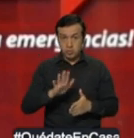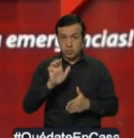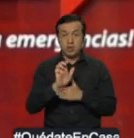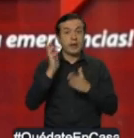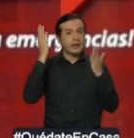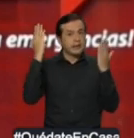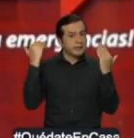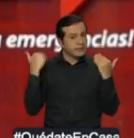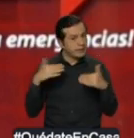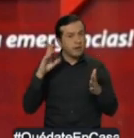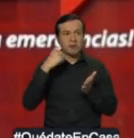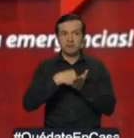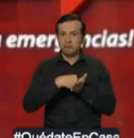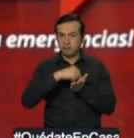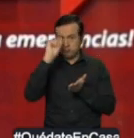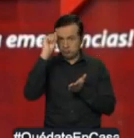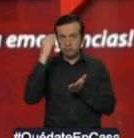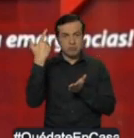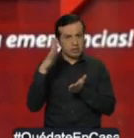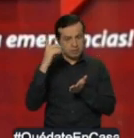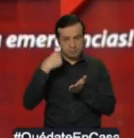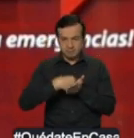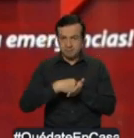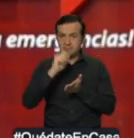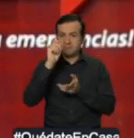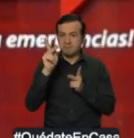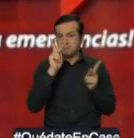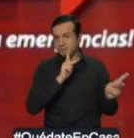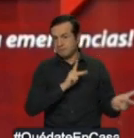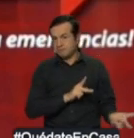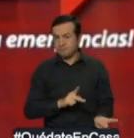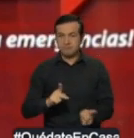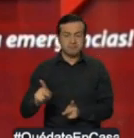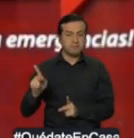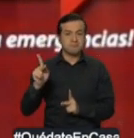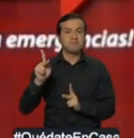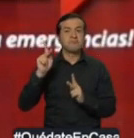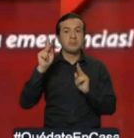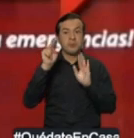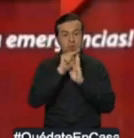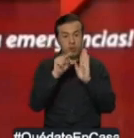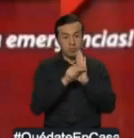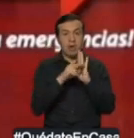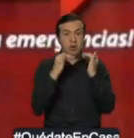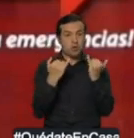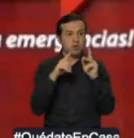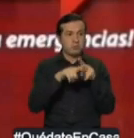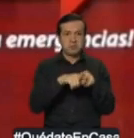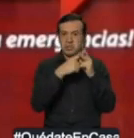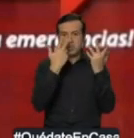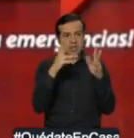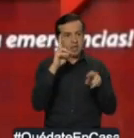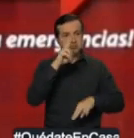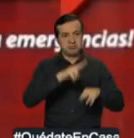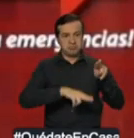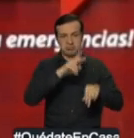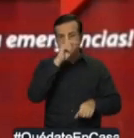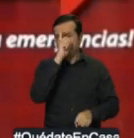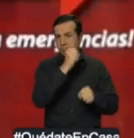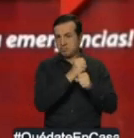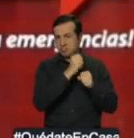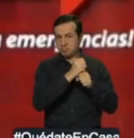lograron su aprobación y que con el plan piloto con todos los protocolos están en este momento funcionando están trabajando